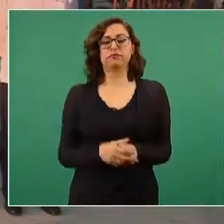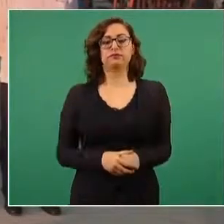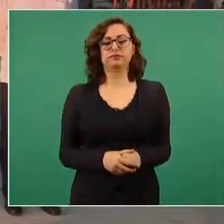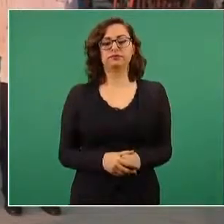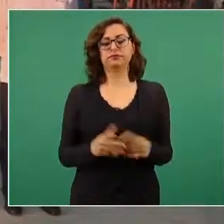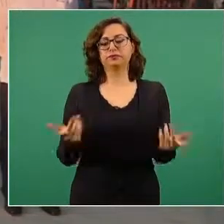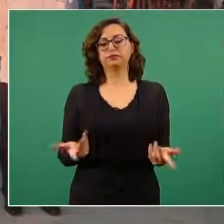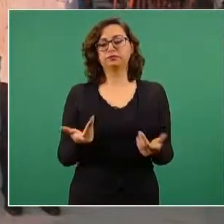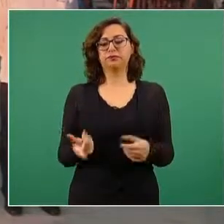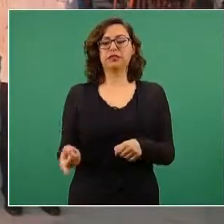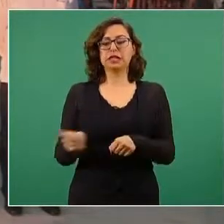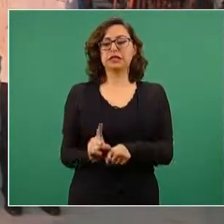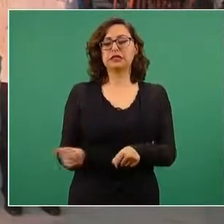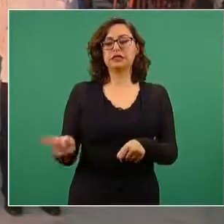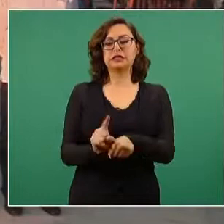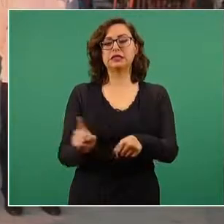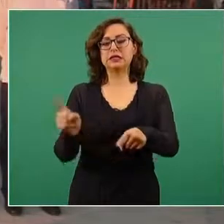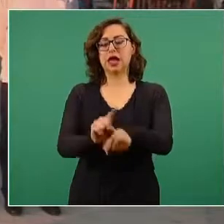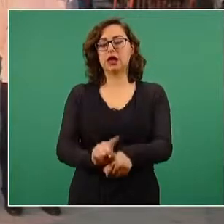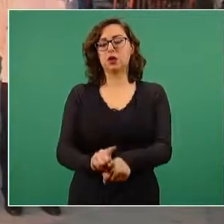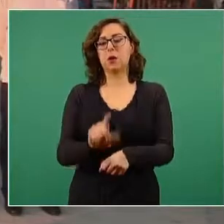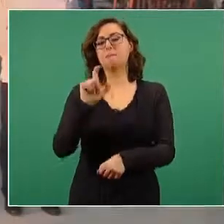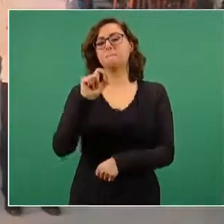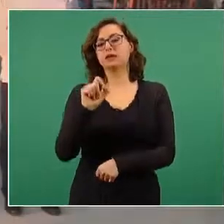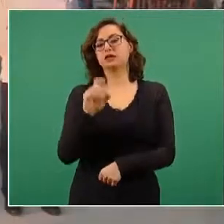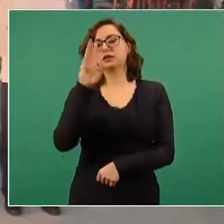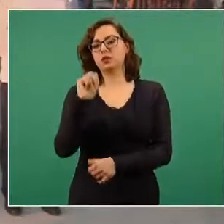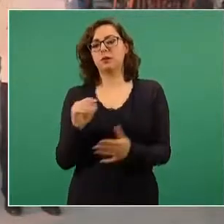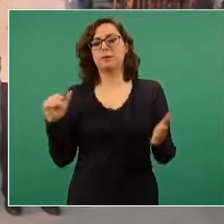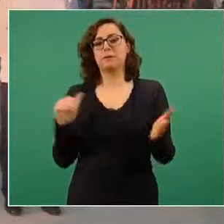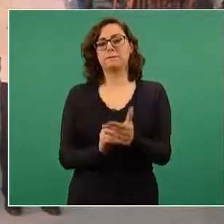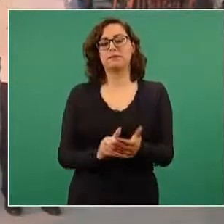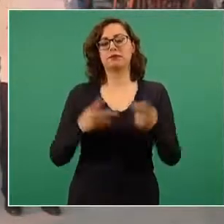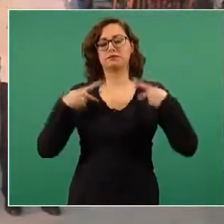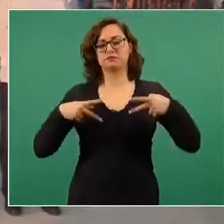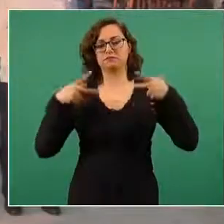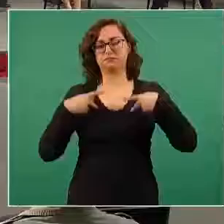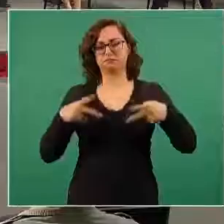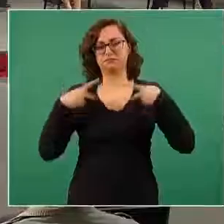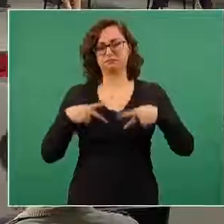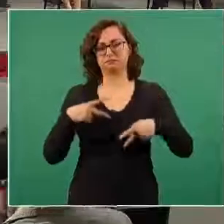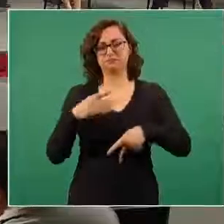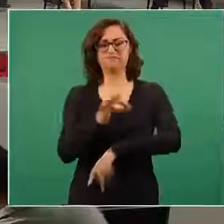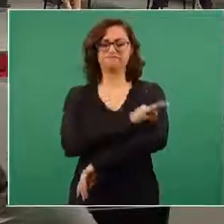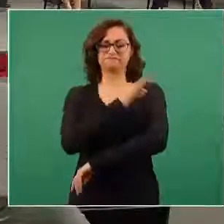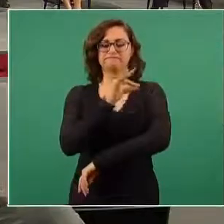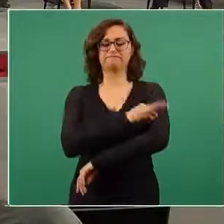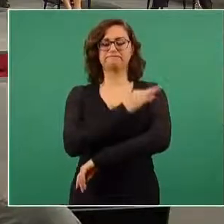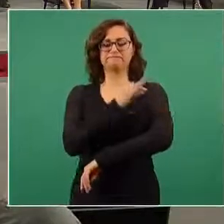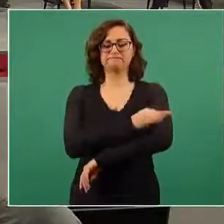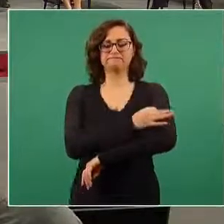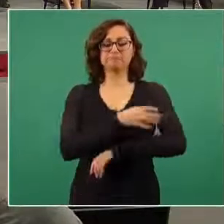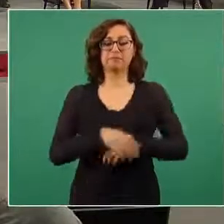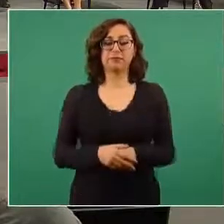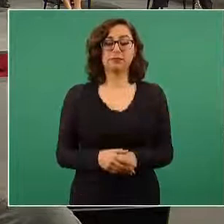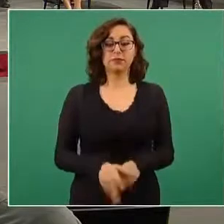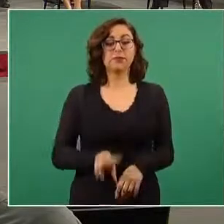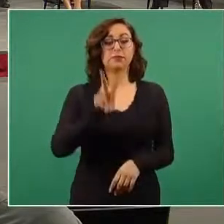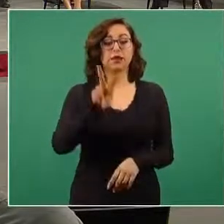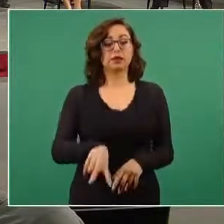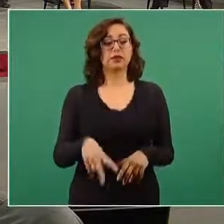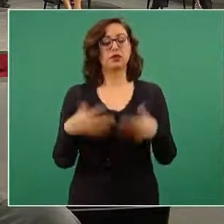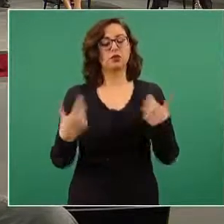de 29,000 personas diarias y quiero hacer un reconocimiento especial a la gran